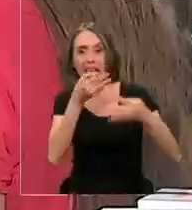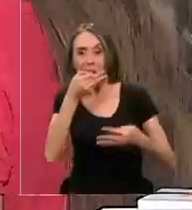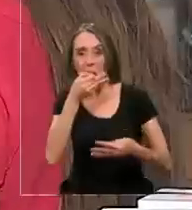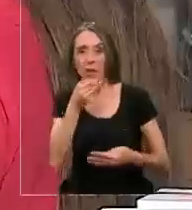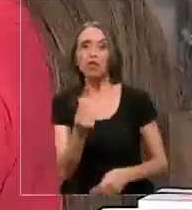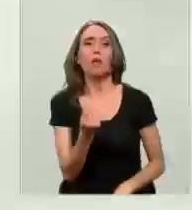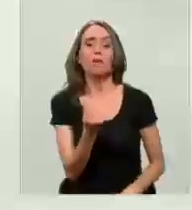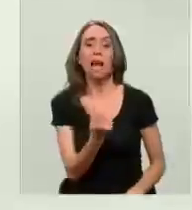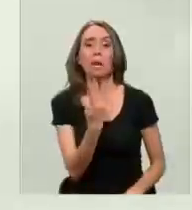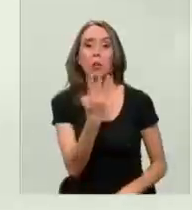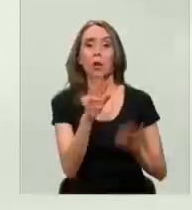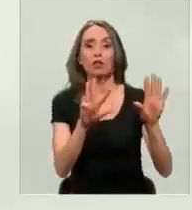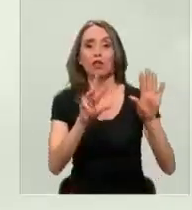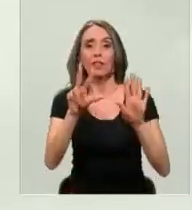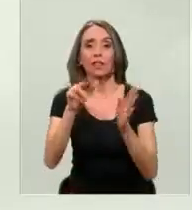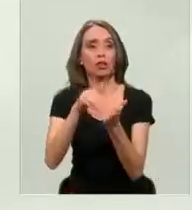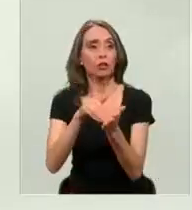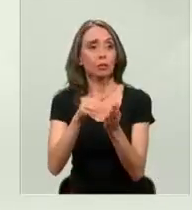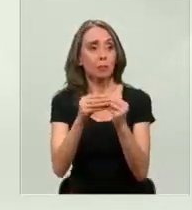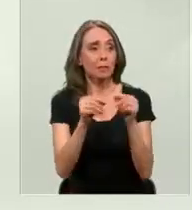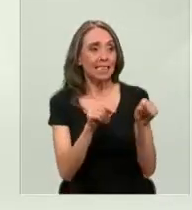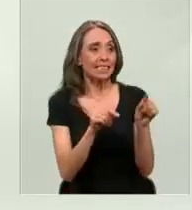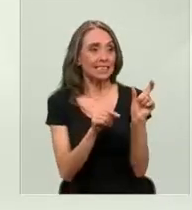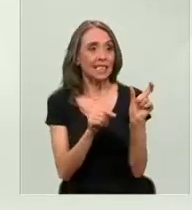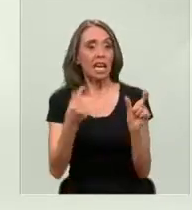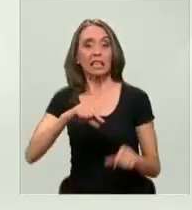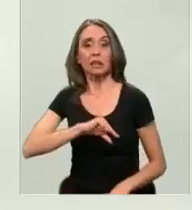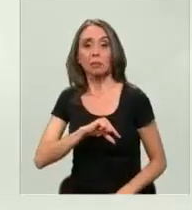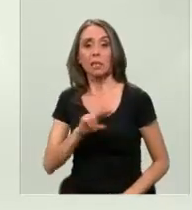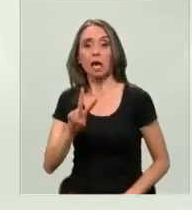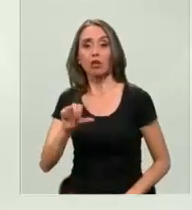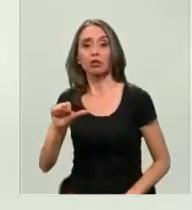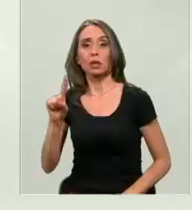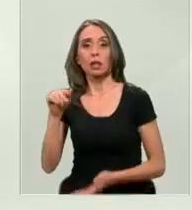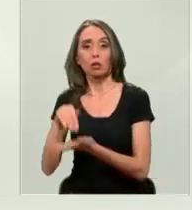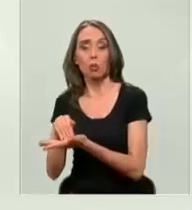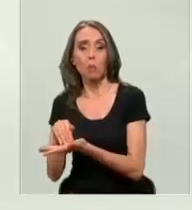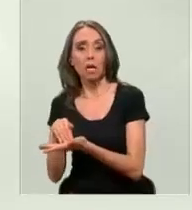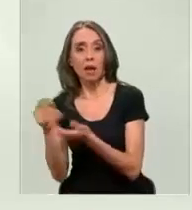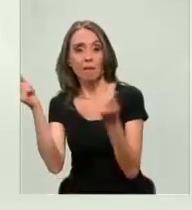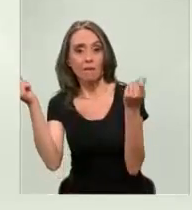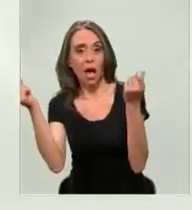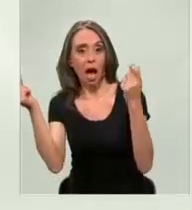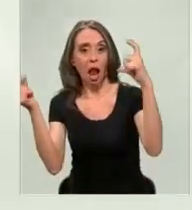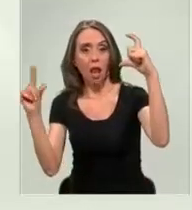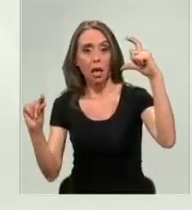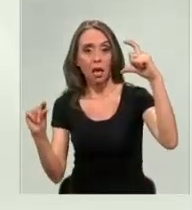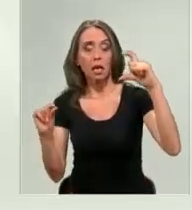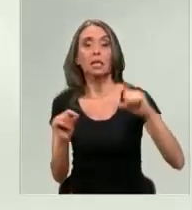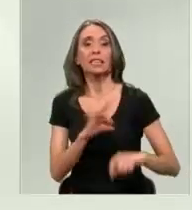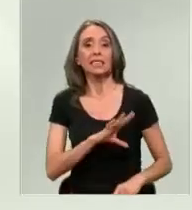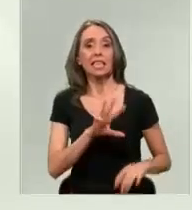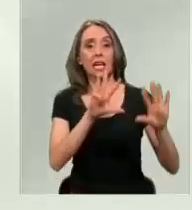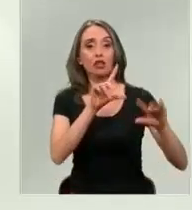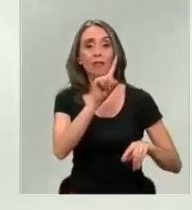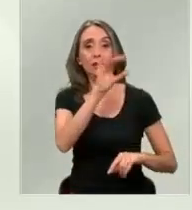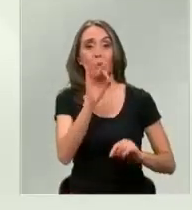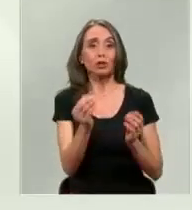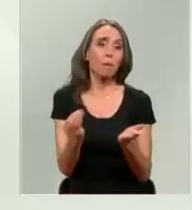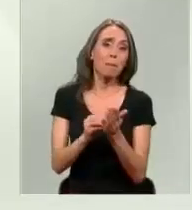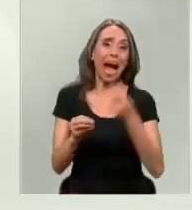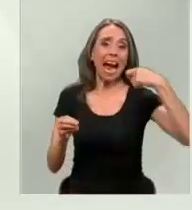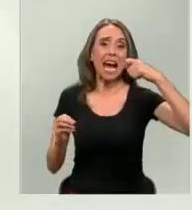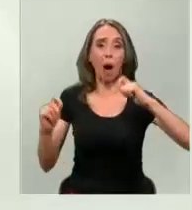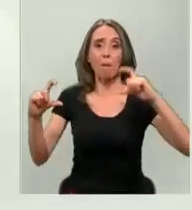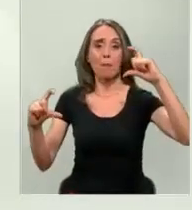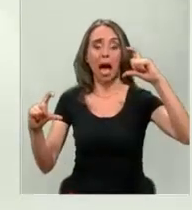cuesta 498.000 en españa' 261.000 en nuestro país es un 91 por ciento más caro lo